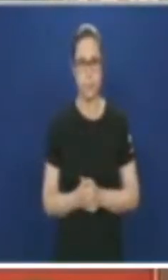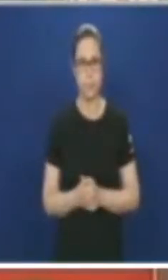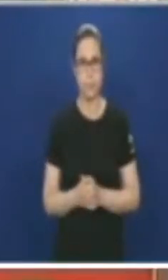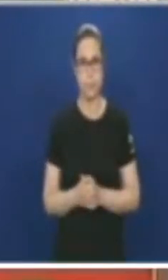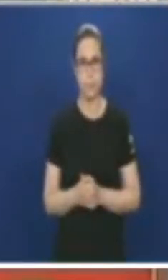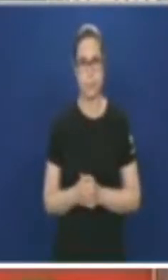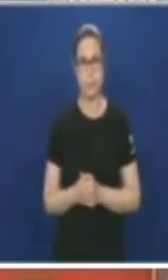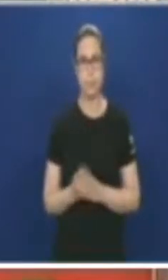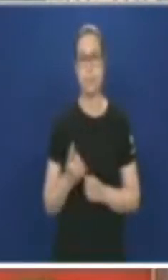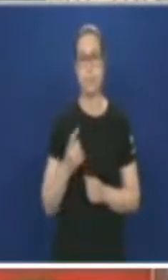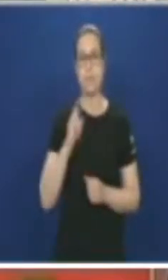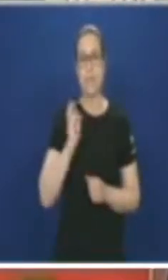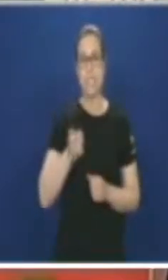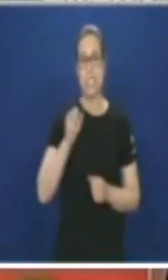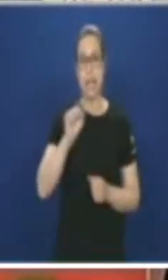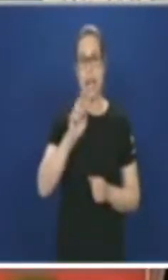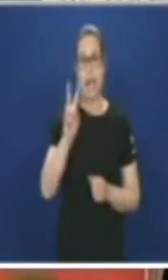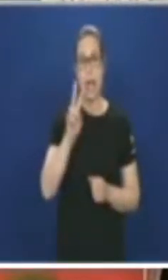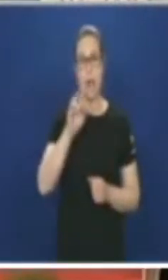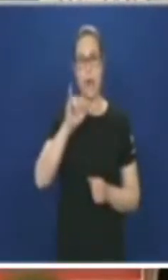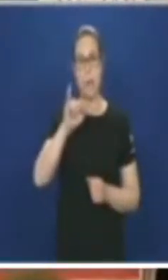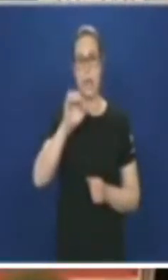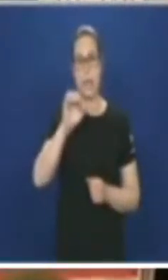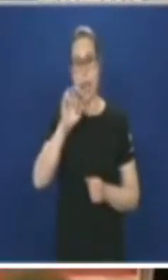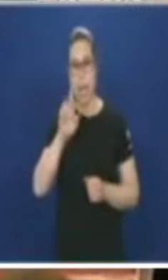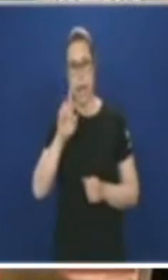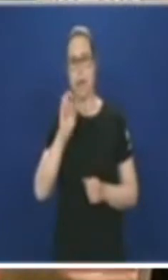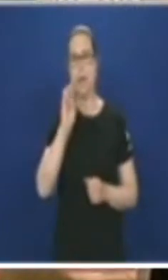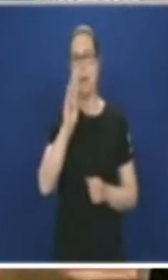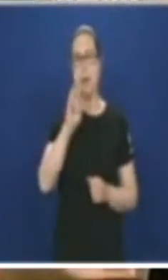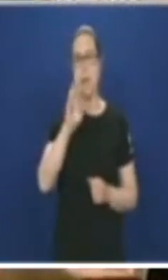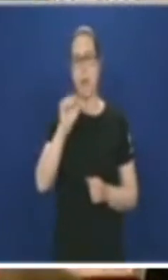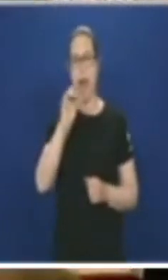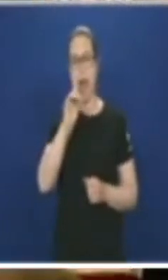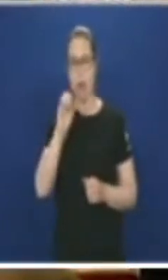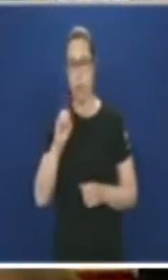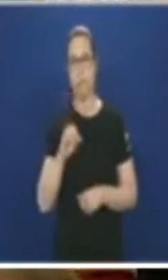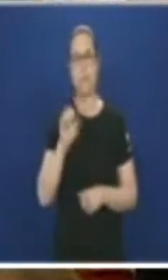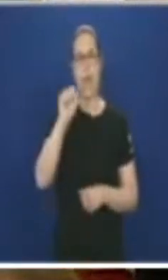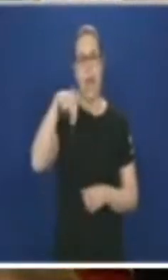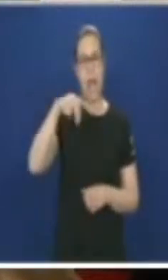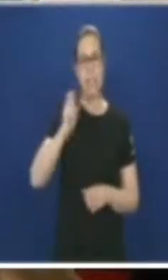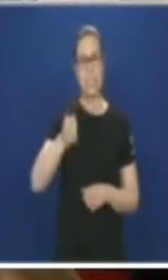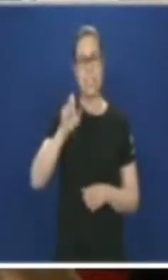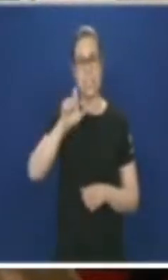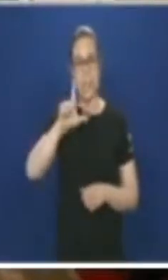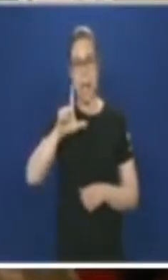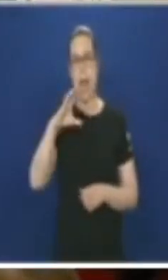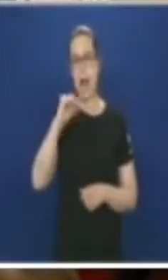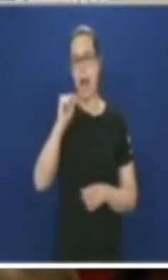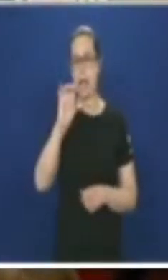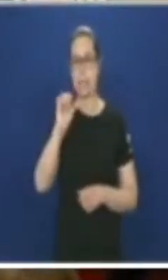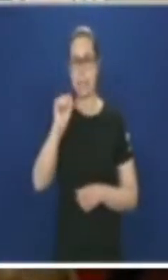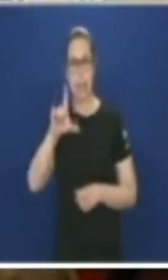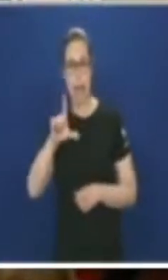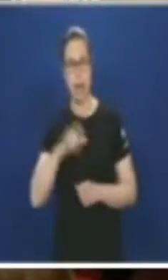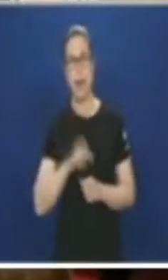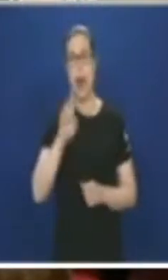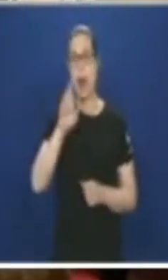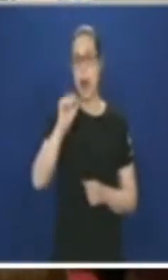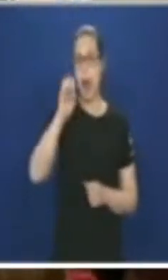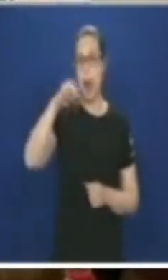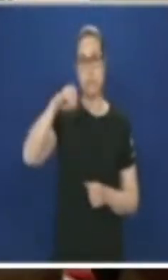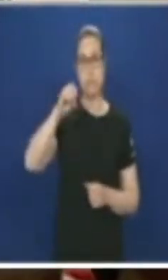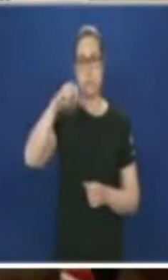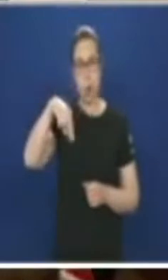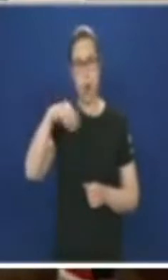Personalidades como Xavier Prado Lameiro, Anxi Casal ou Ramón Cabanillas resultan